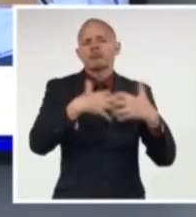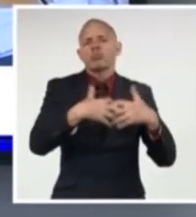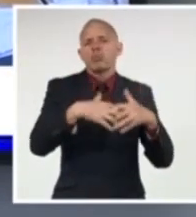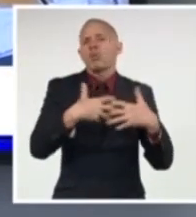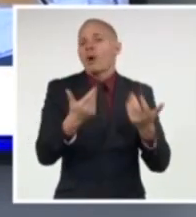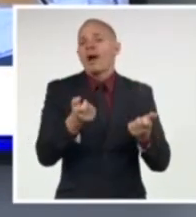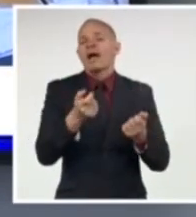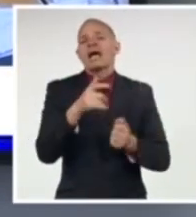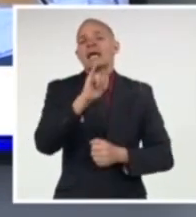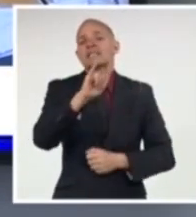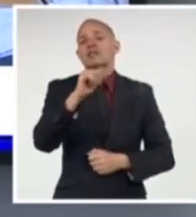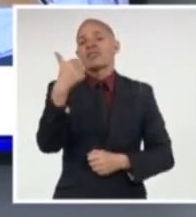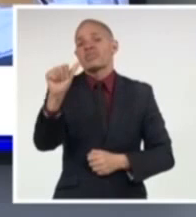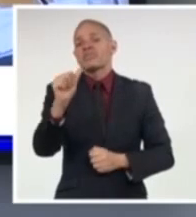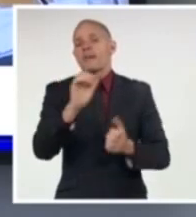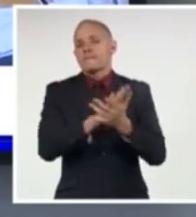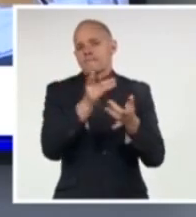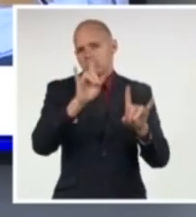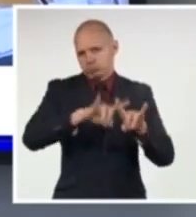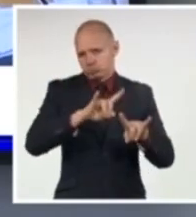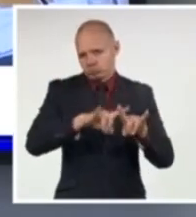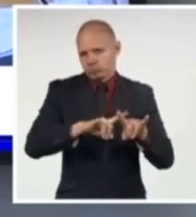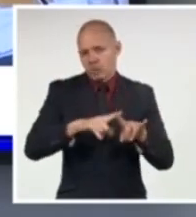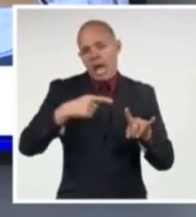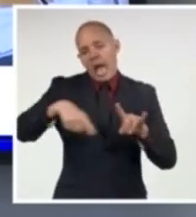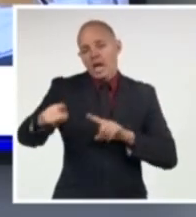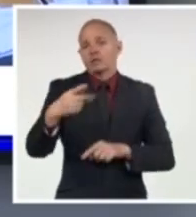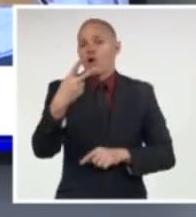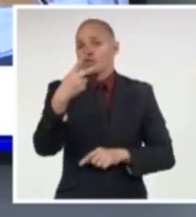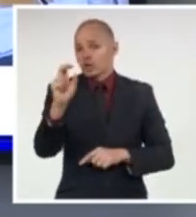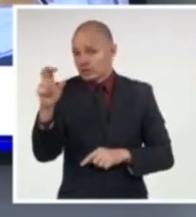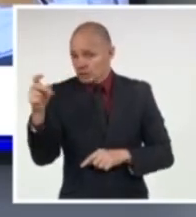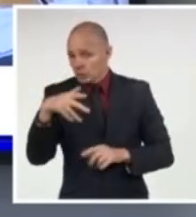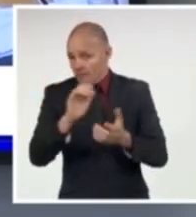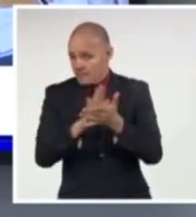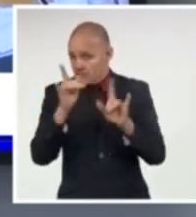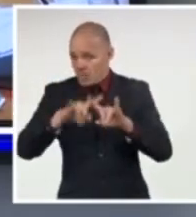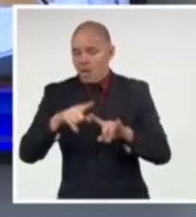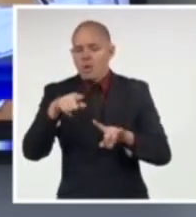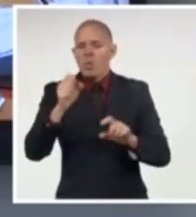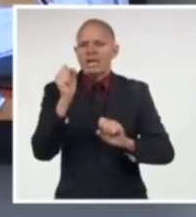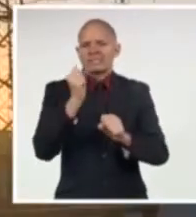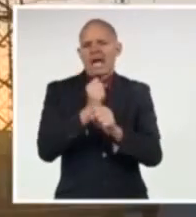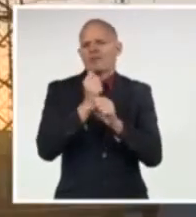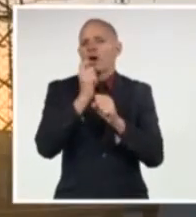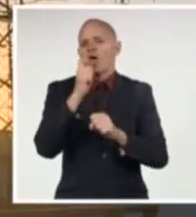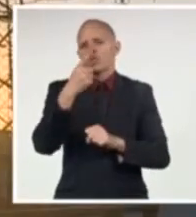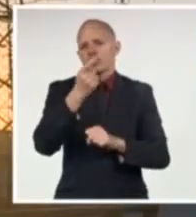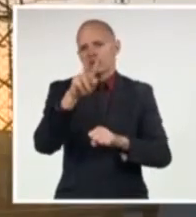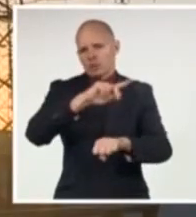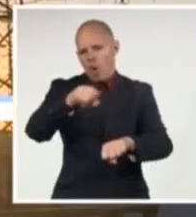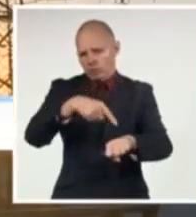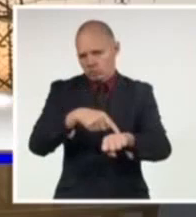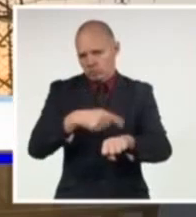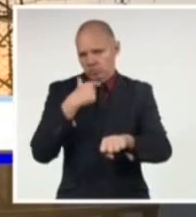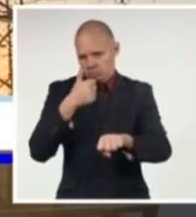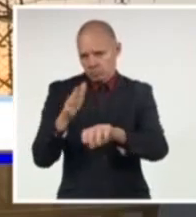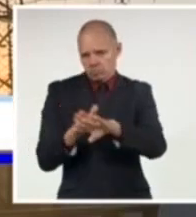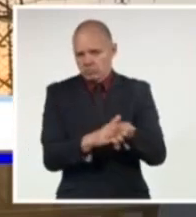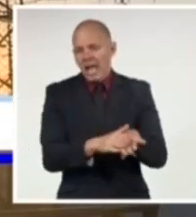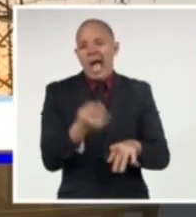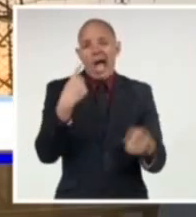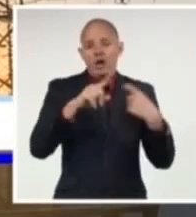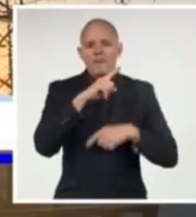ellos 200 megawatts disponibles para trabajar por espacio de 12 horas como promedio. Las pérdidas